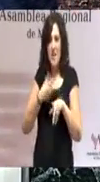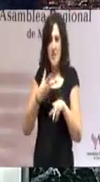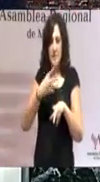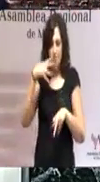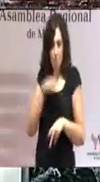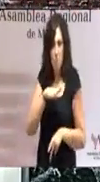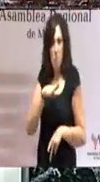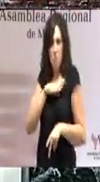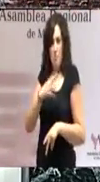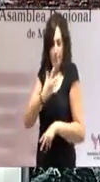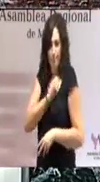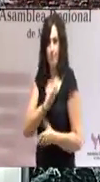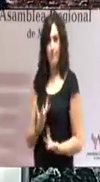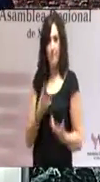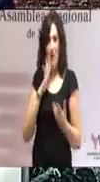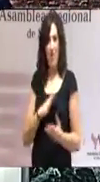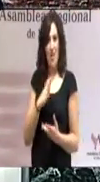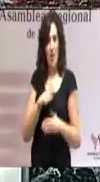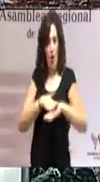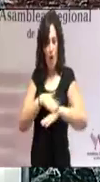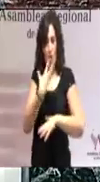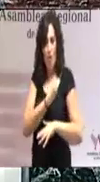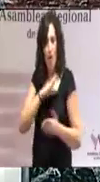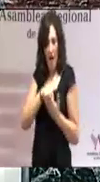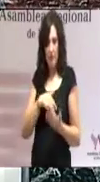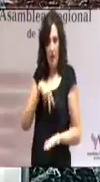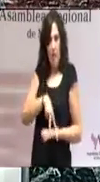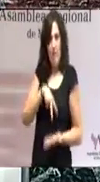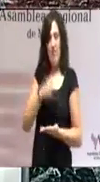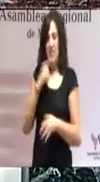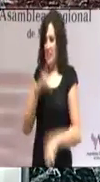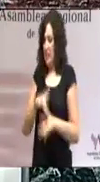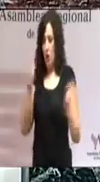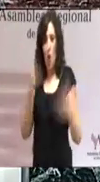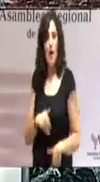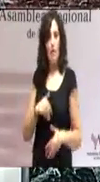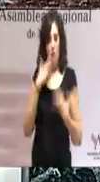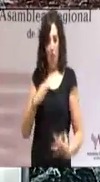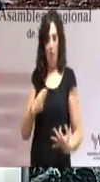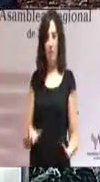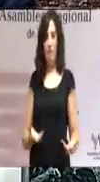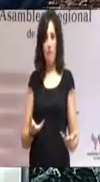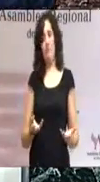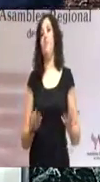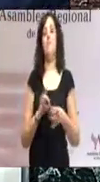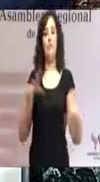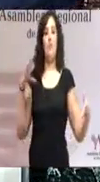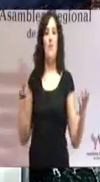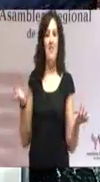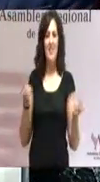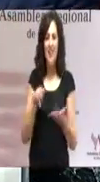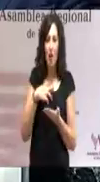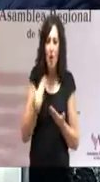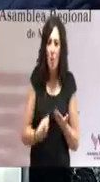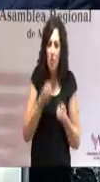cruel, que se ha llegado a decir aquí en esta tribuna, e insensible a una realidad. Bueno, ¿a qué región se